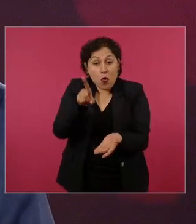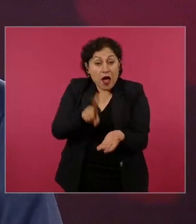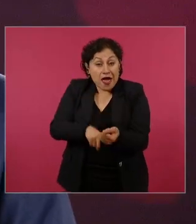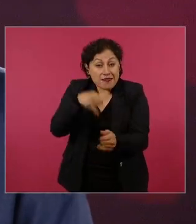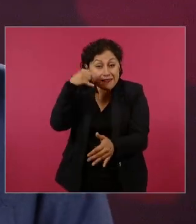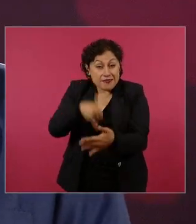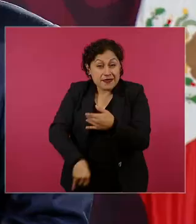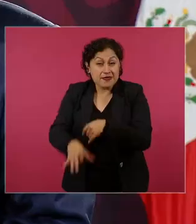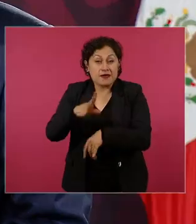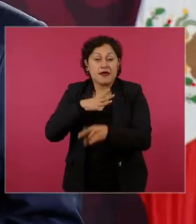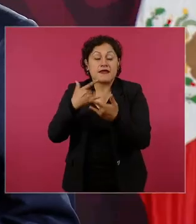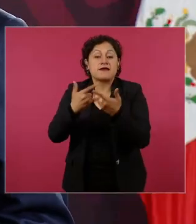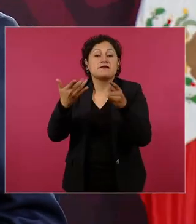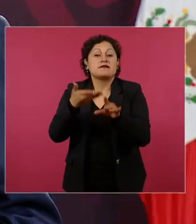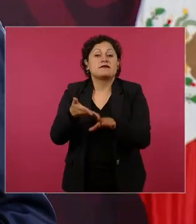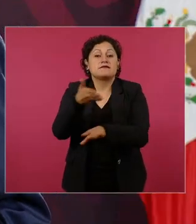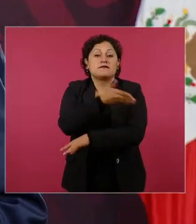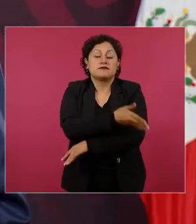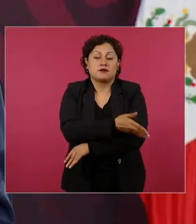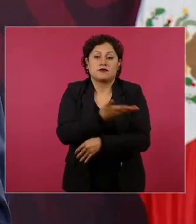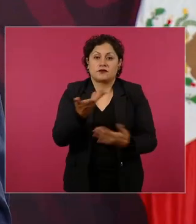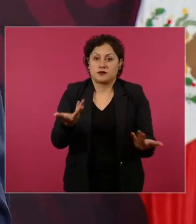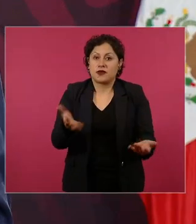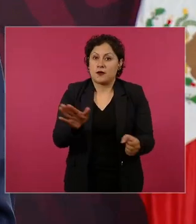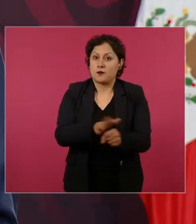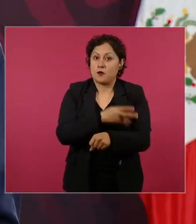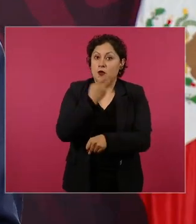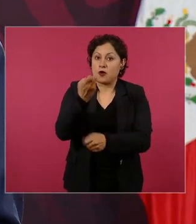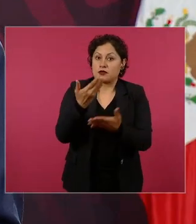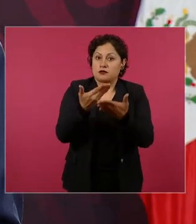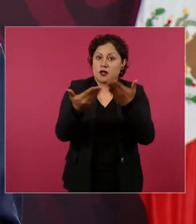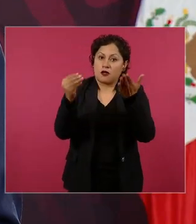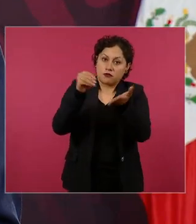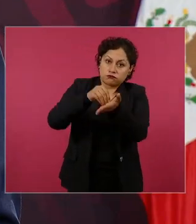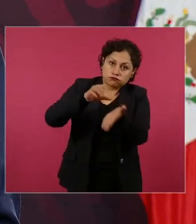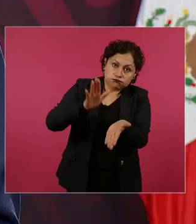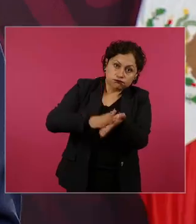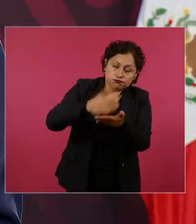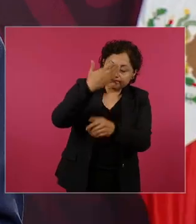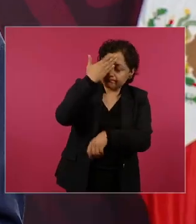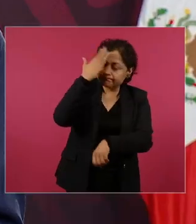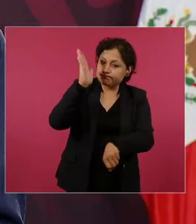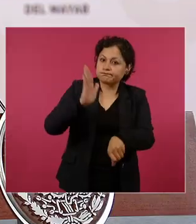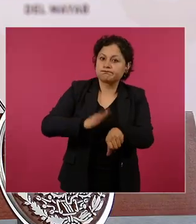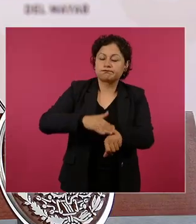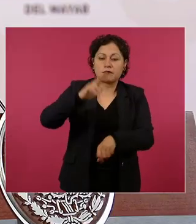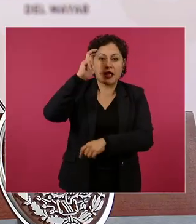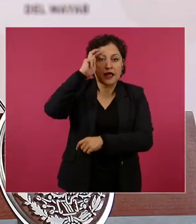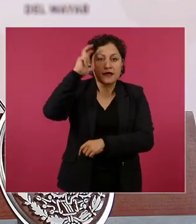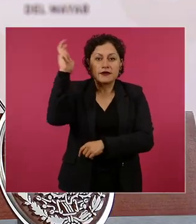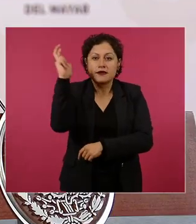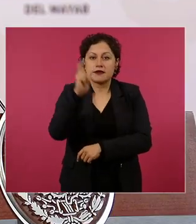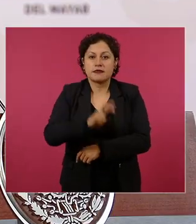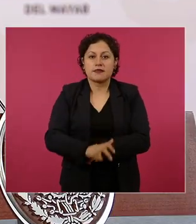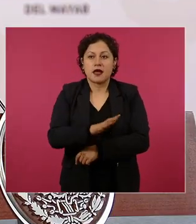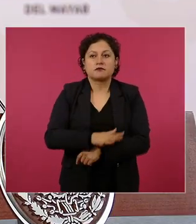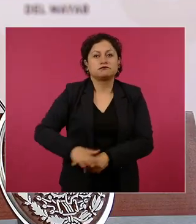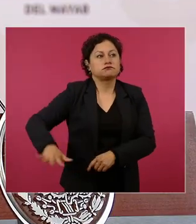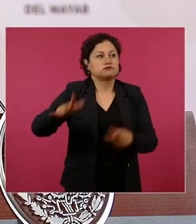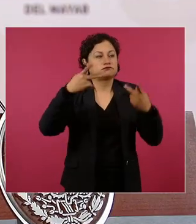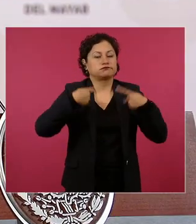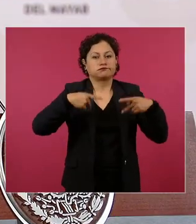Por eso a Hidalgo se le recuerda mucho y se le quiere mucho, y por